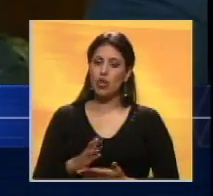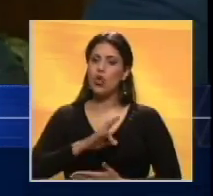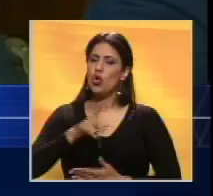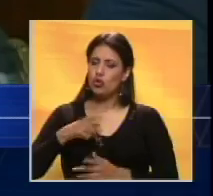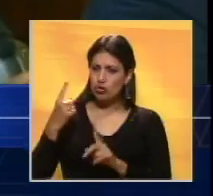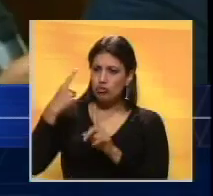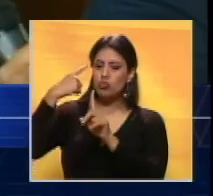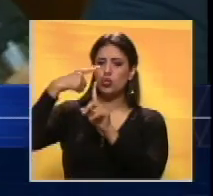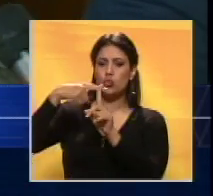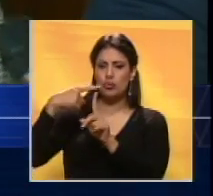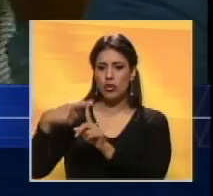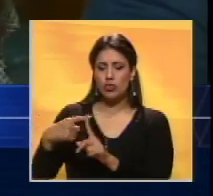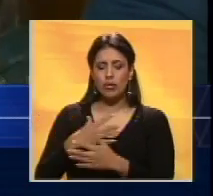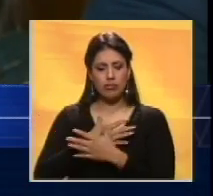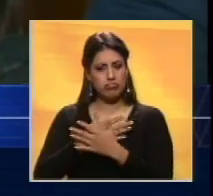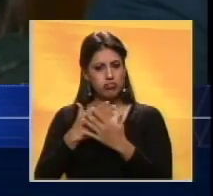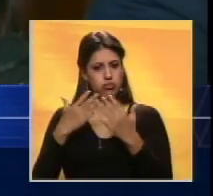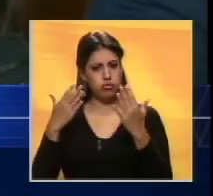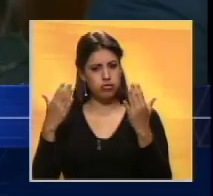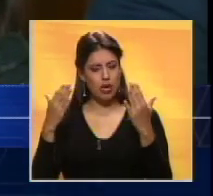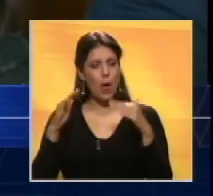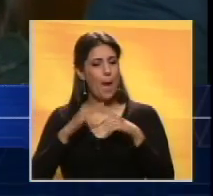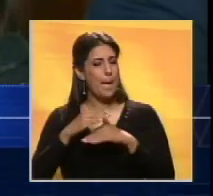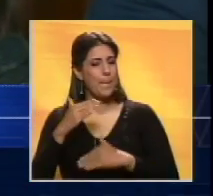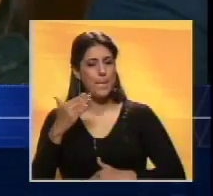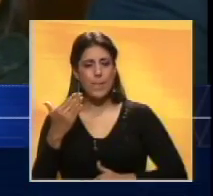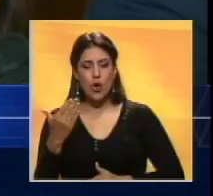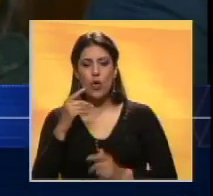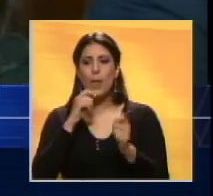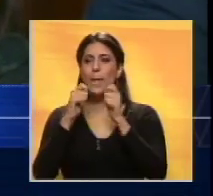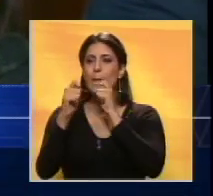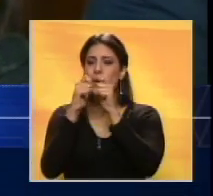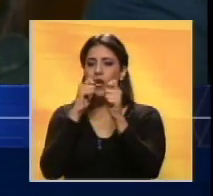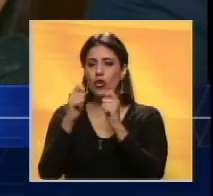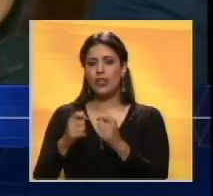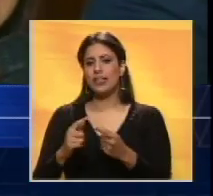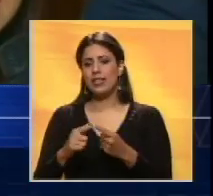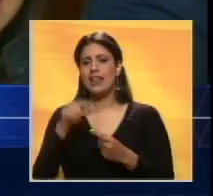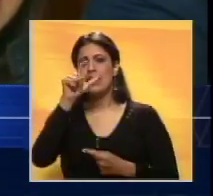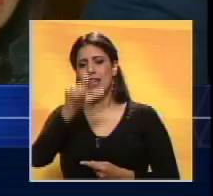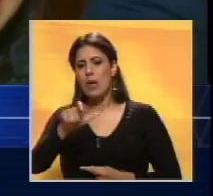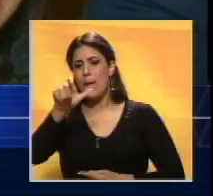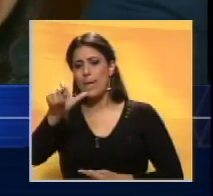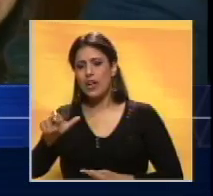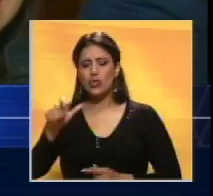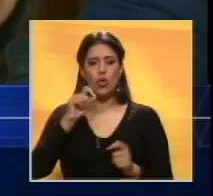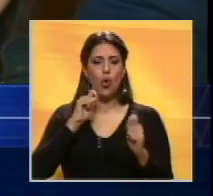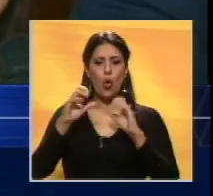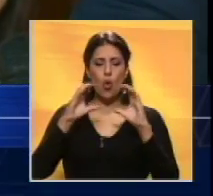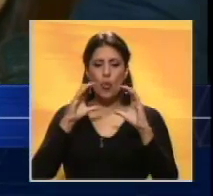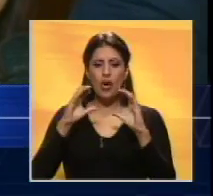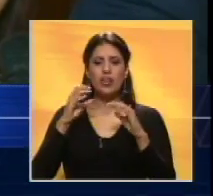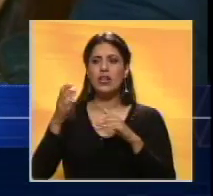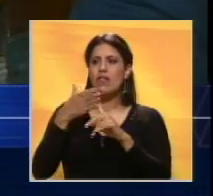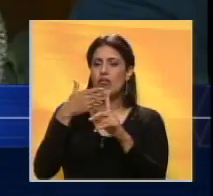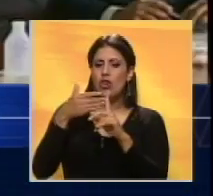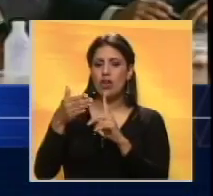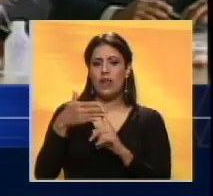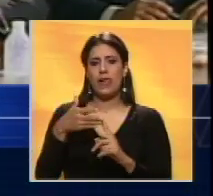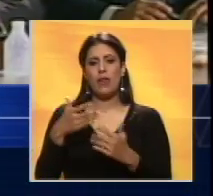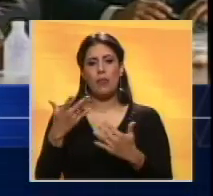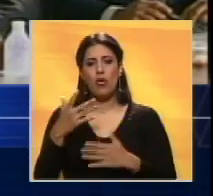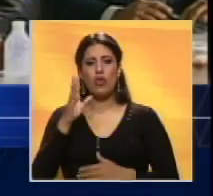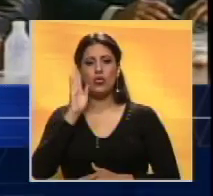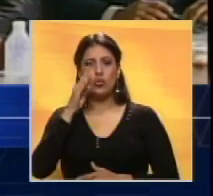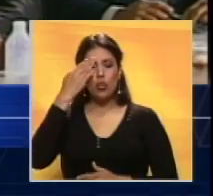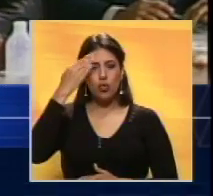nos sumamos todos pues a esa solidaridad por los periodistas y personal de los medios que han sido agredidos por